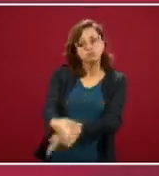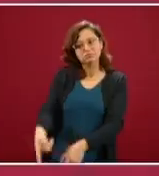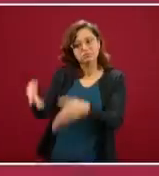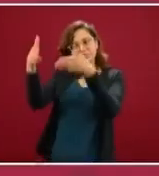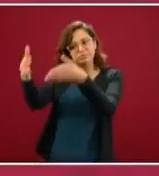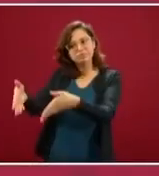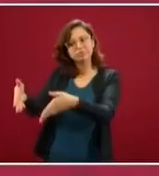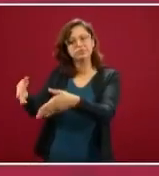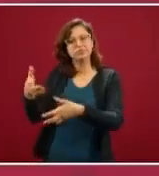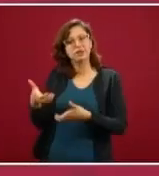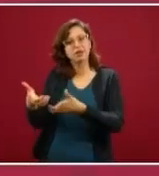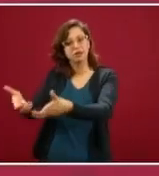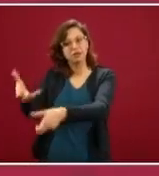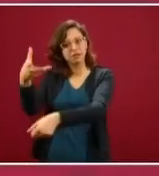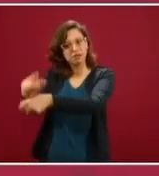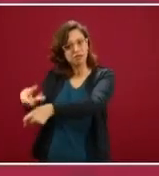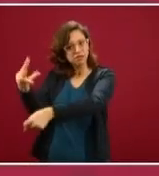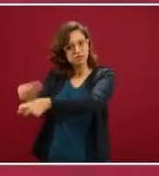puede desviarse